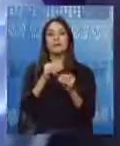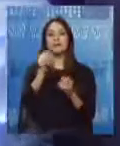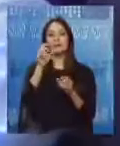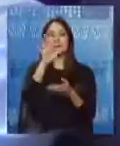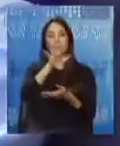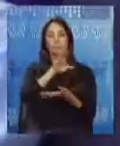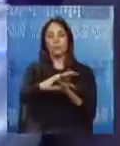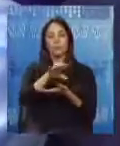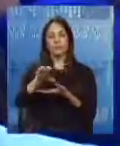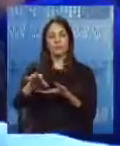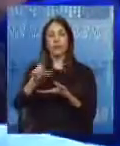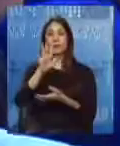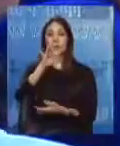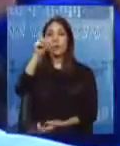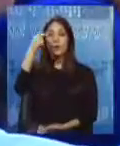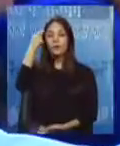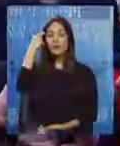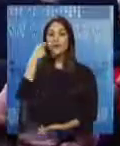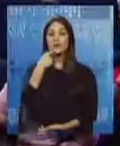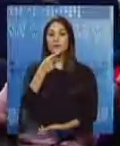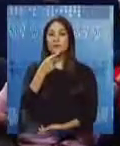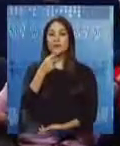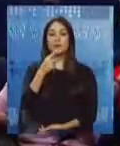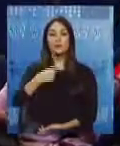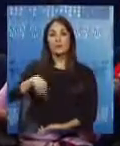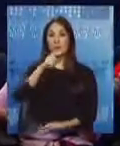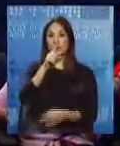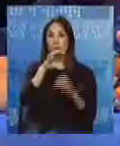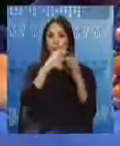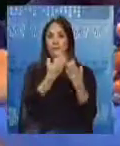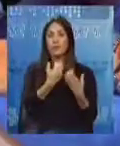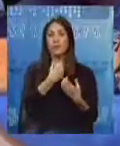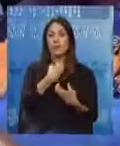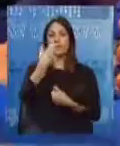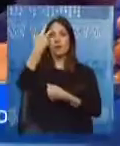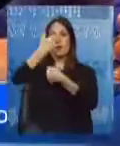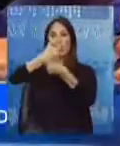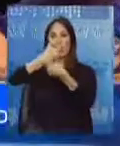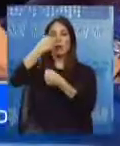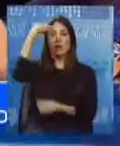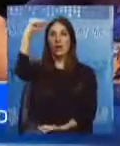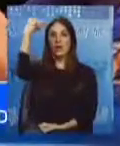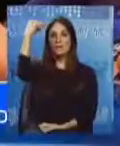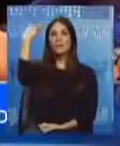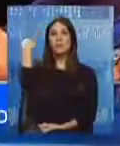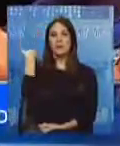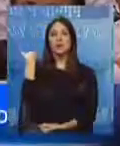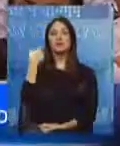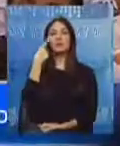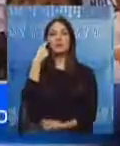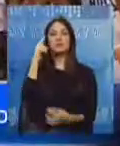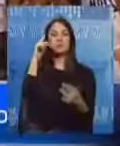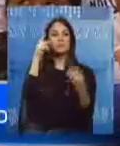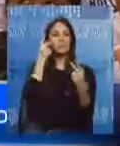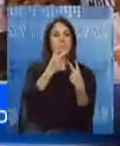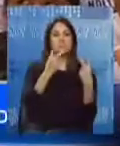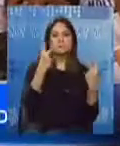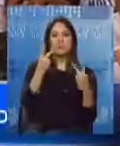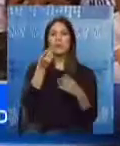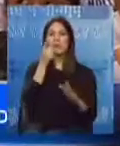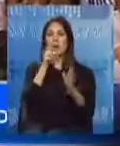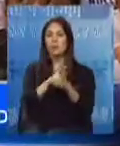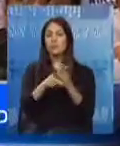el gobernador anuncia que cada comisaría tendrá cámaras de seguridad que él tendrá una línea directa para atender denuncias